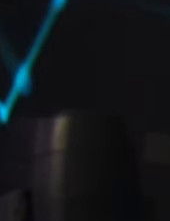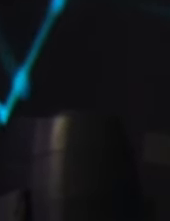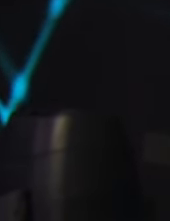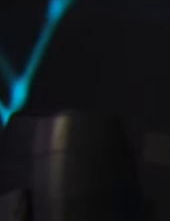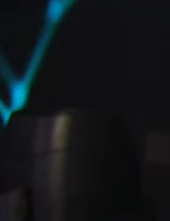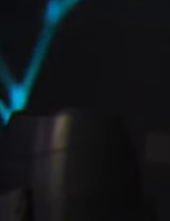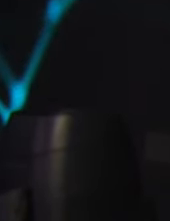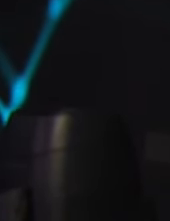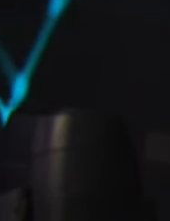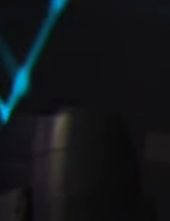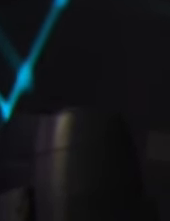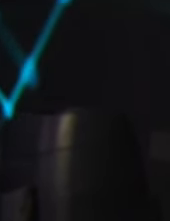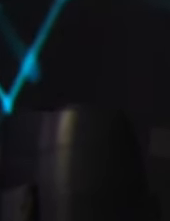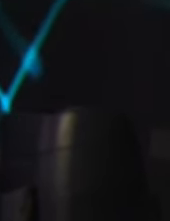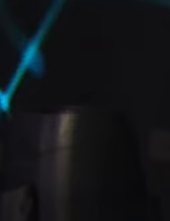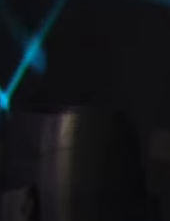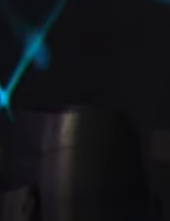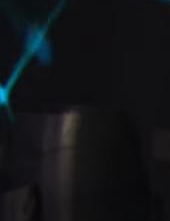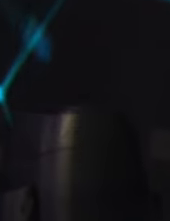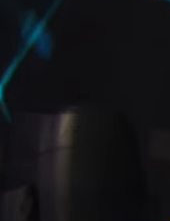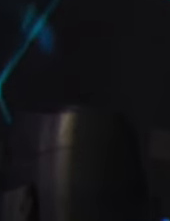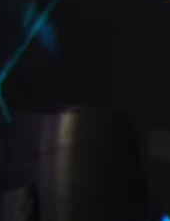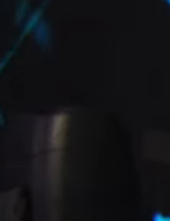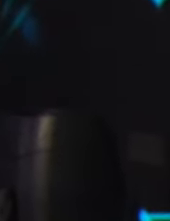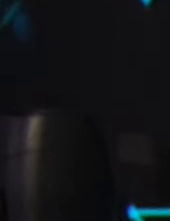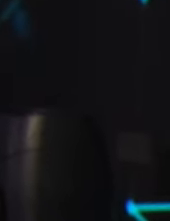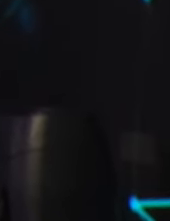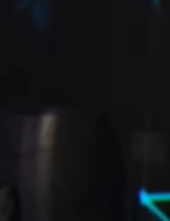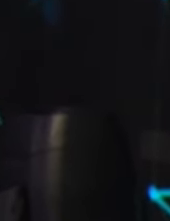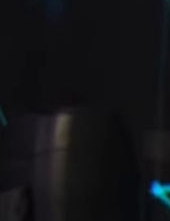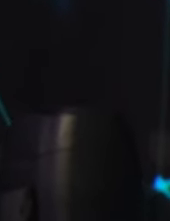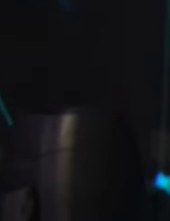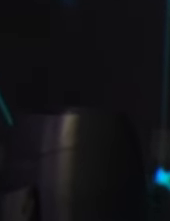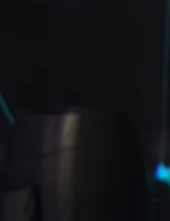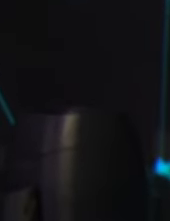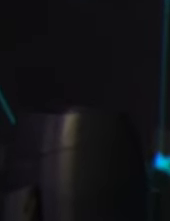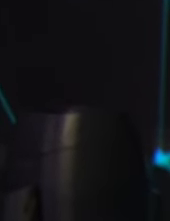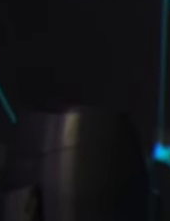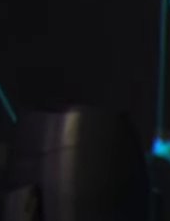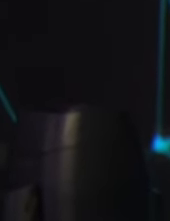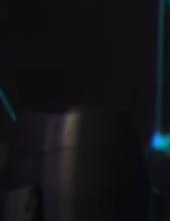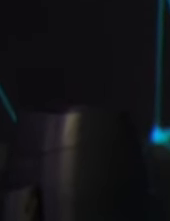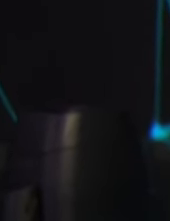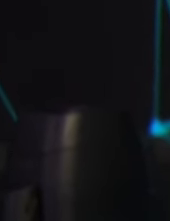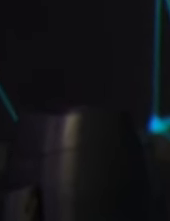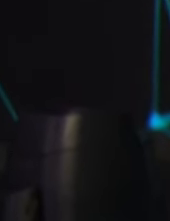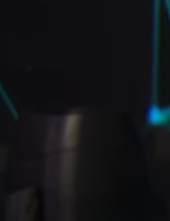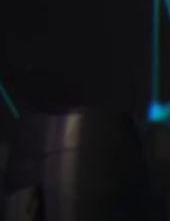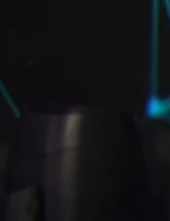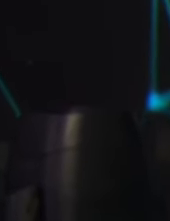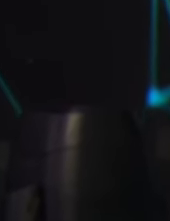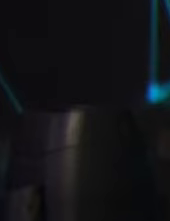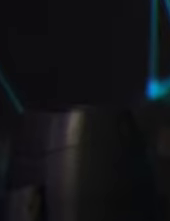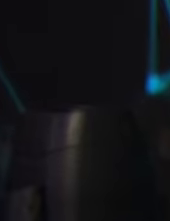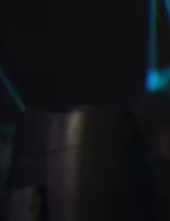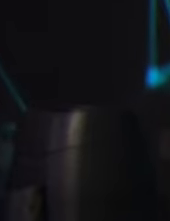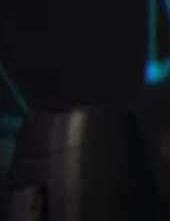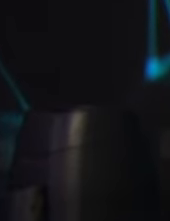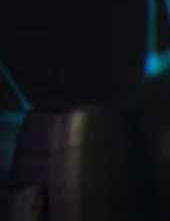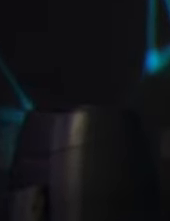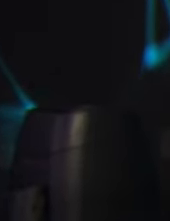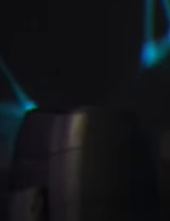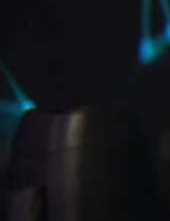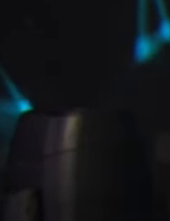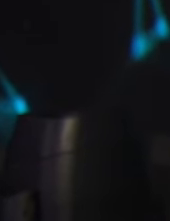investigadora en la universidad del Sur de California y como les dije ha estado trabajando con los segos de la Inteligencia artificial